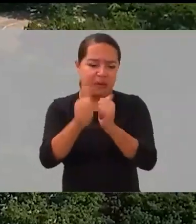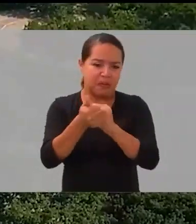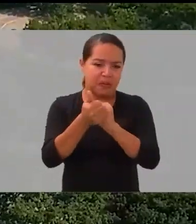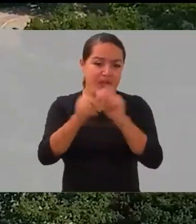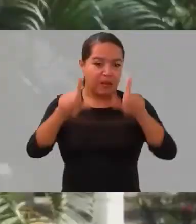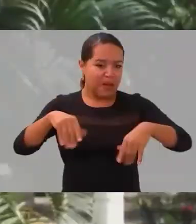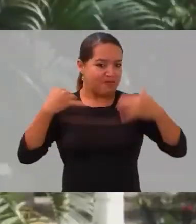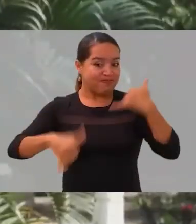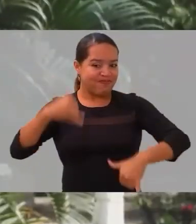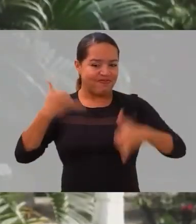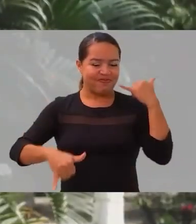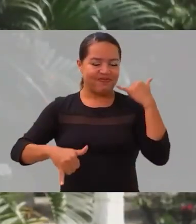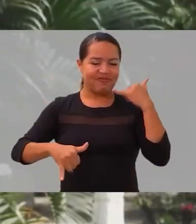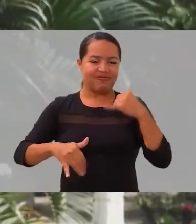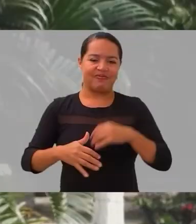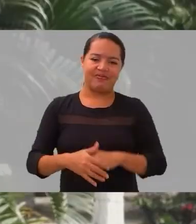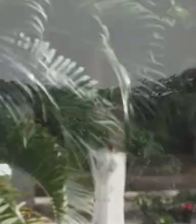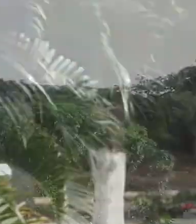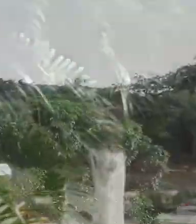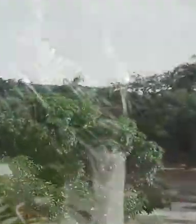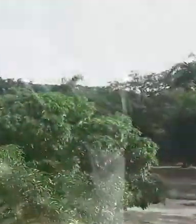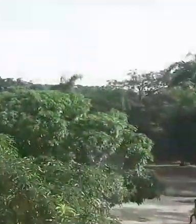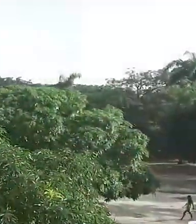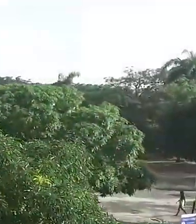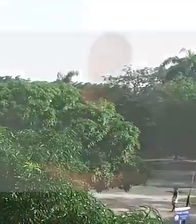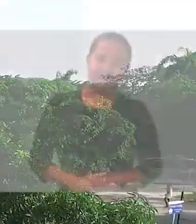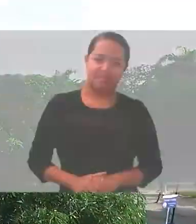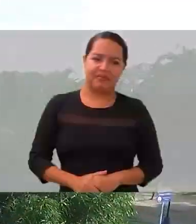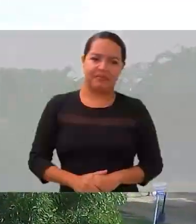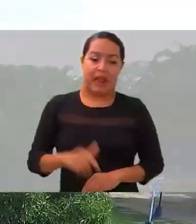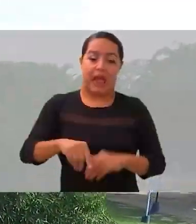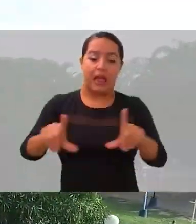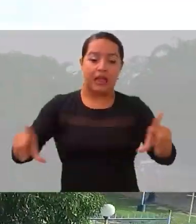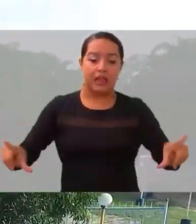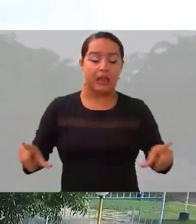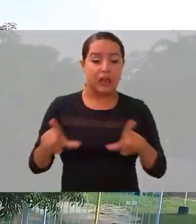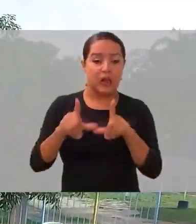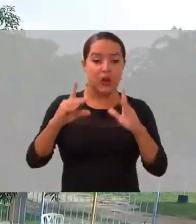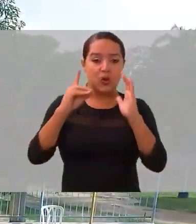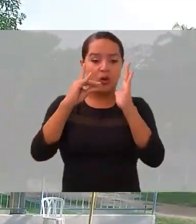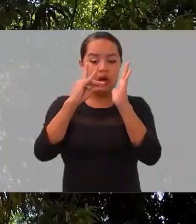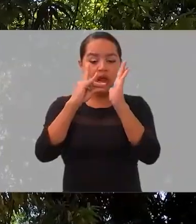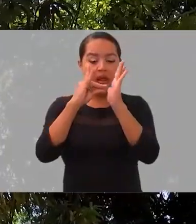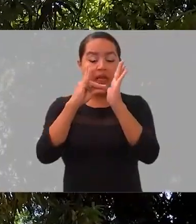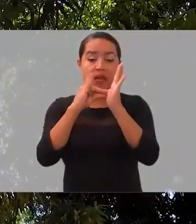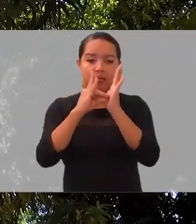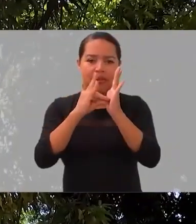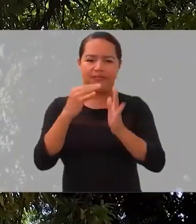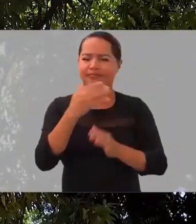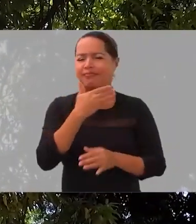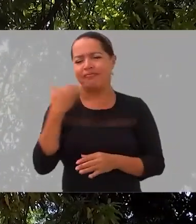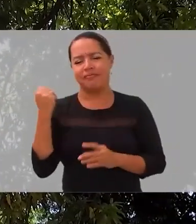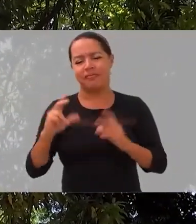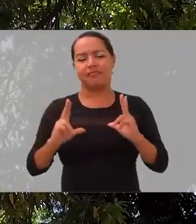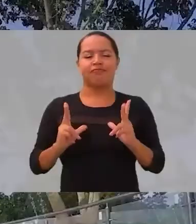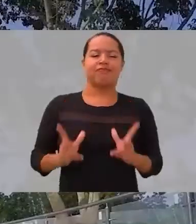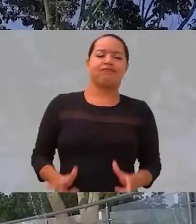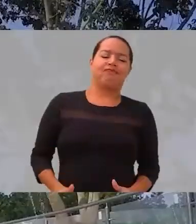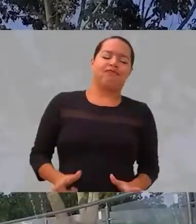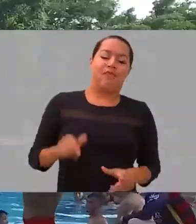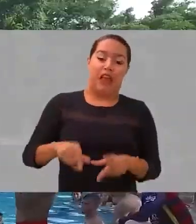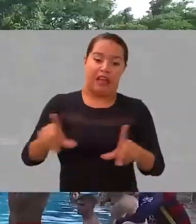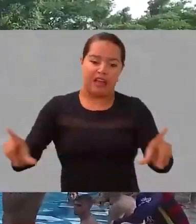deportivas y recreativas. El Centro Recreacional Teyuna es ideal para el descanso y